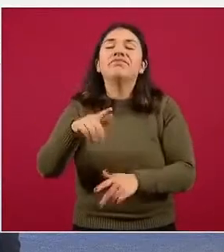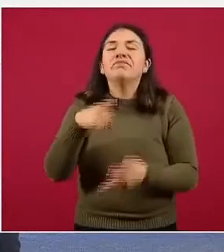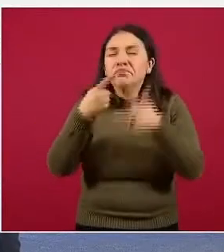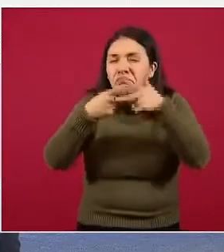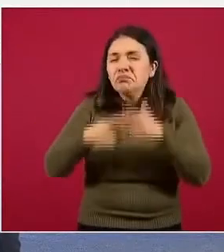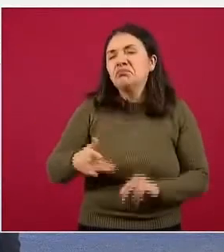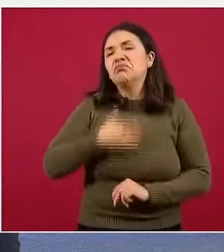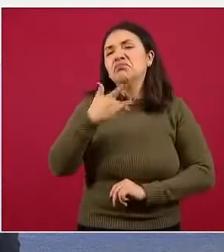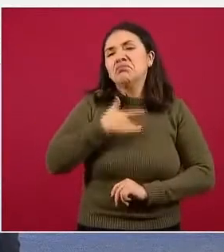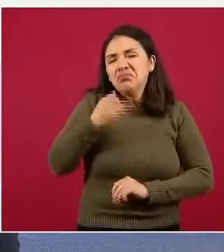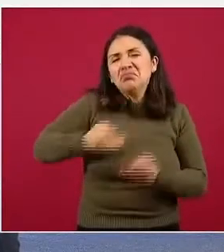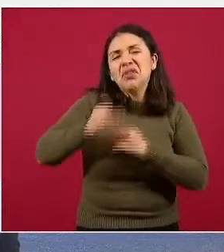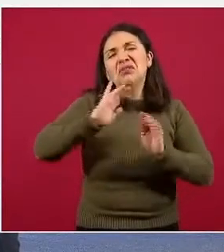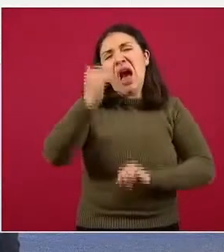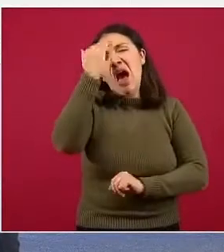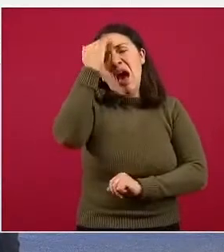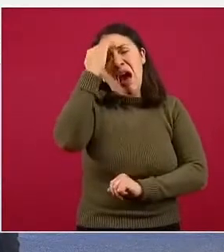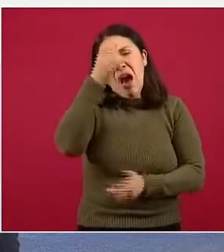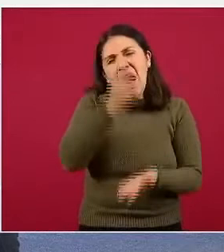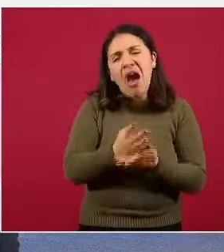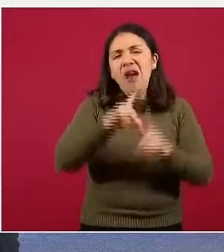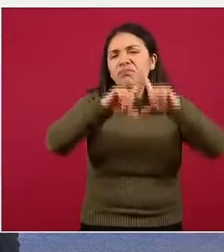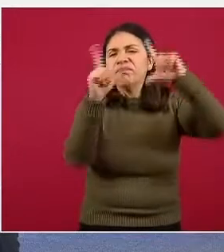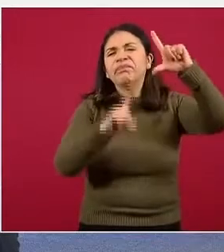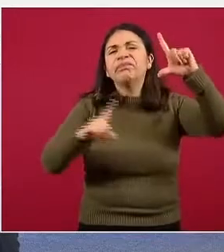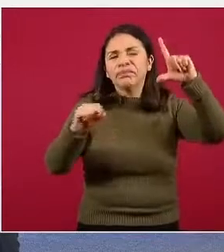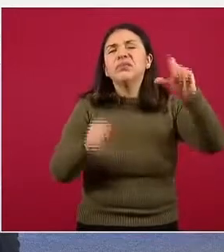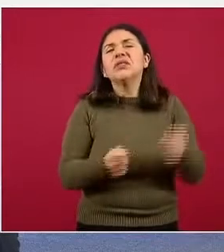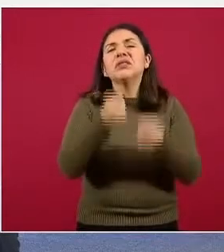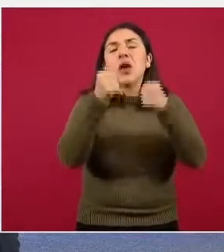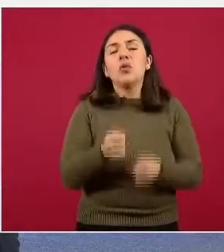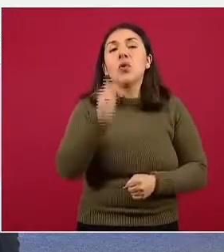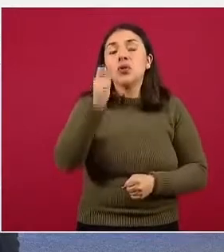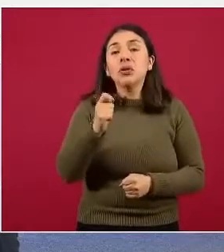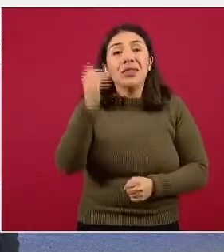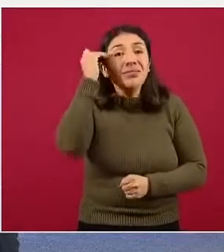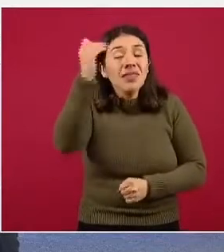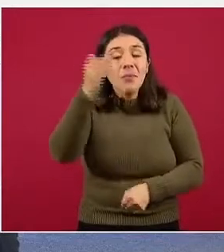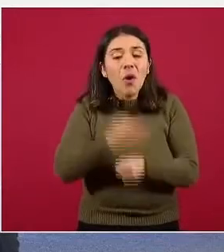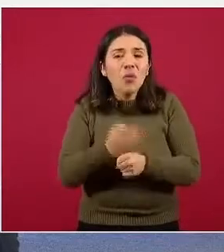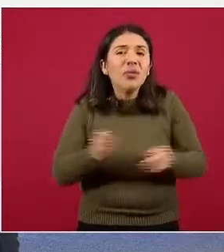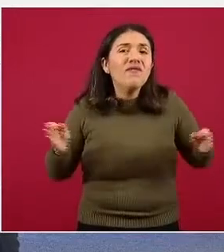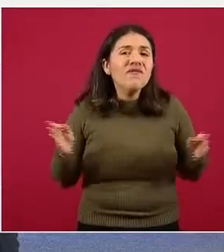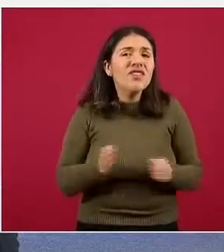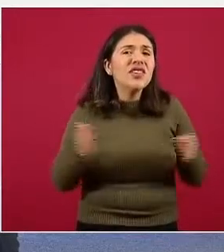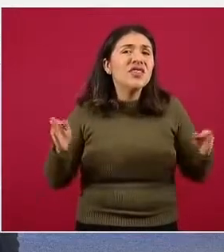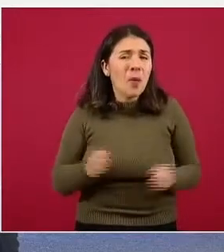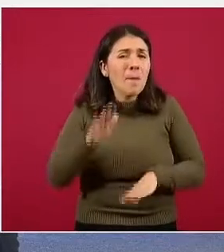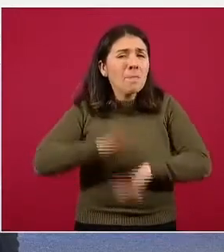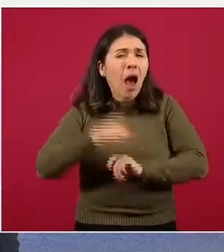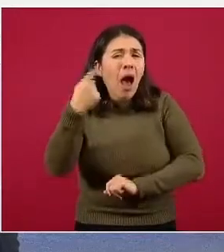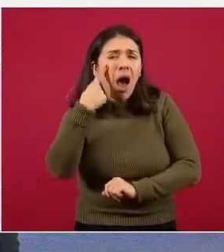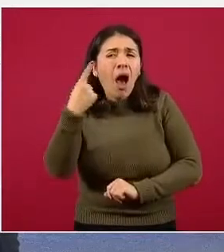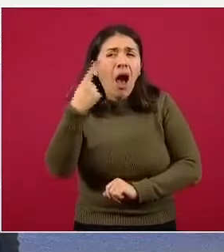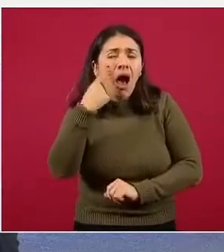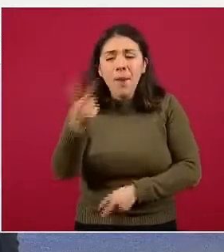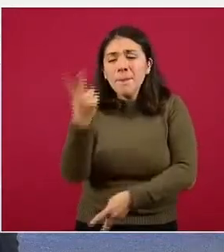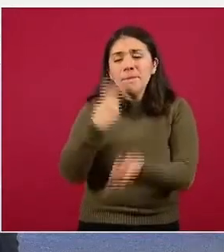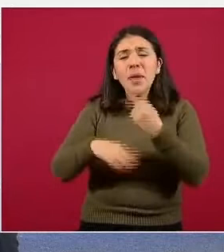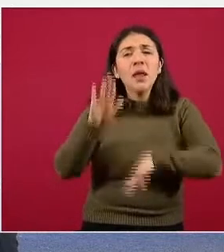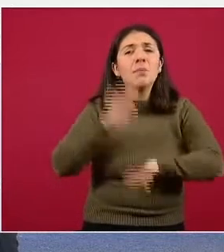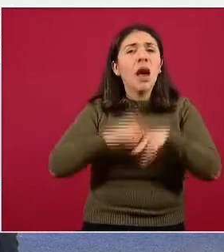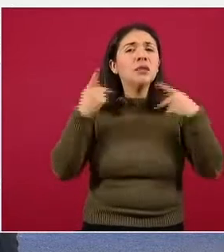por todos nosotros en todo el territorio nacional por la temporada de frío, en donde siempre se incrementan el